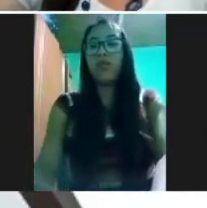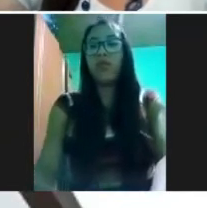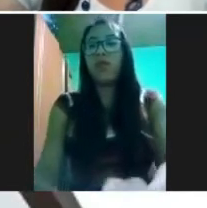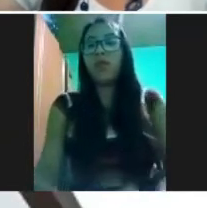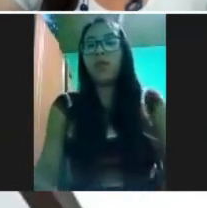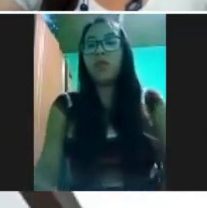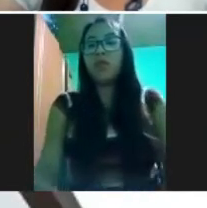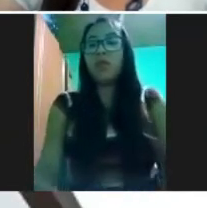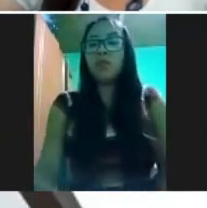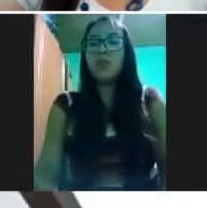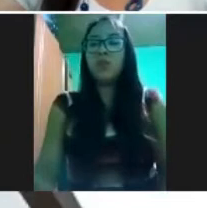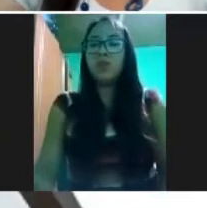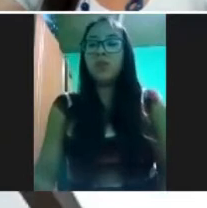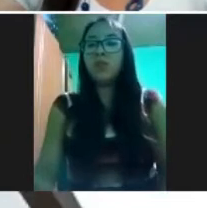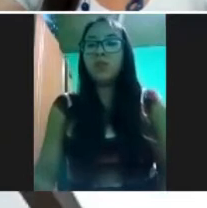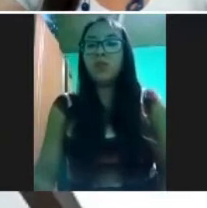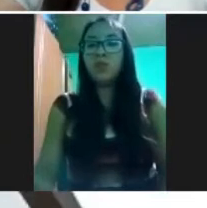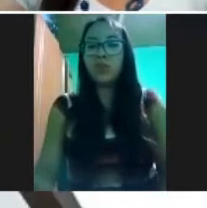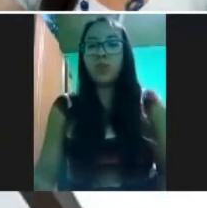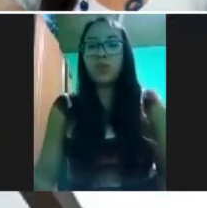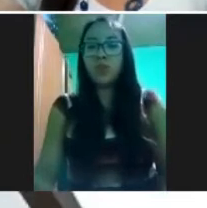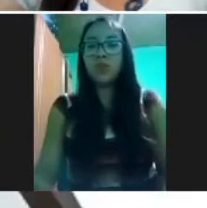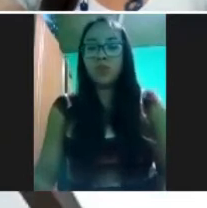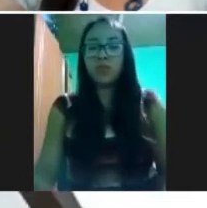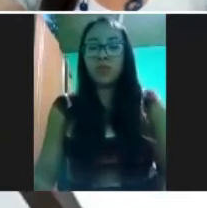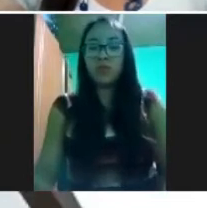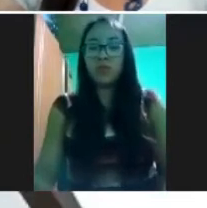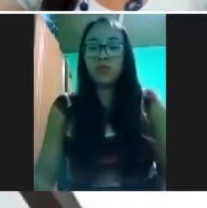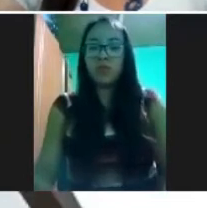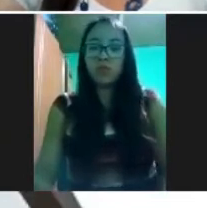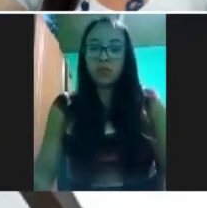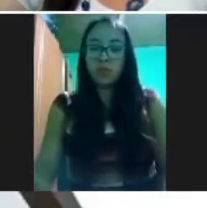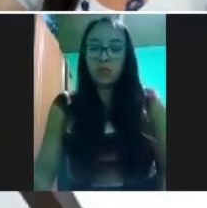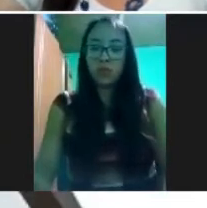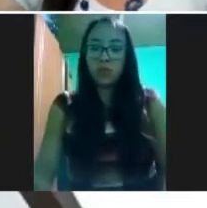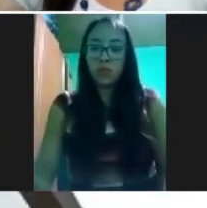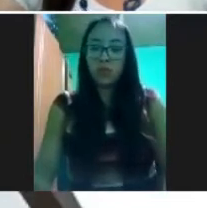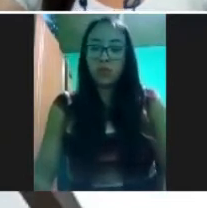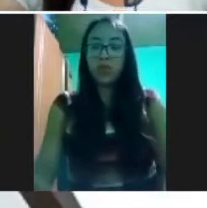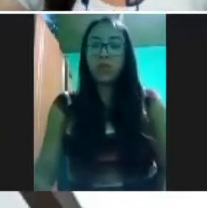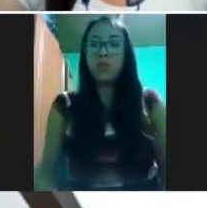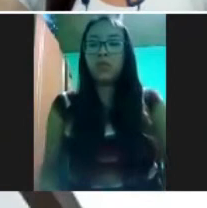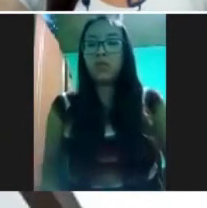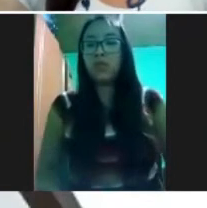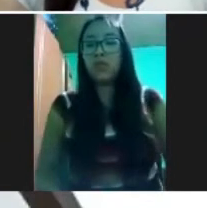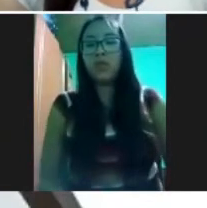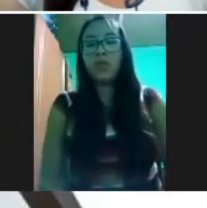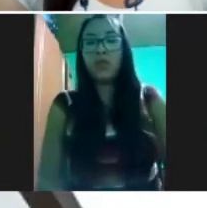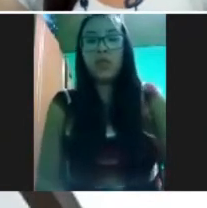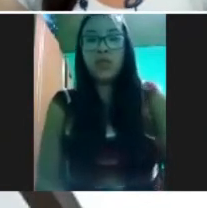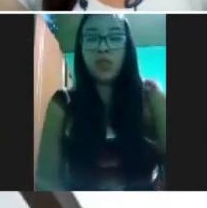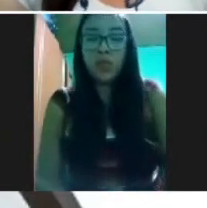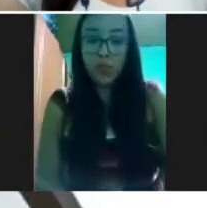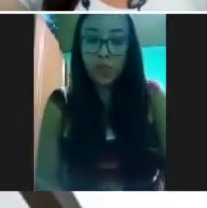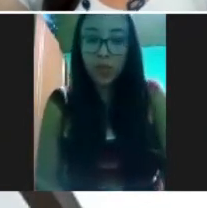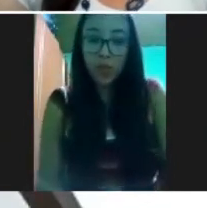que quedarse con lo que hay, ¿verdad? Y algunas personas que sí han tenido la cobertura o han tenido la suerte o la bendición